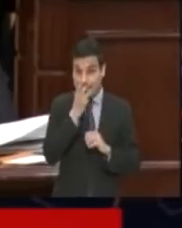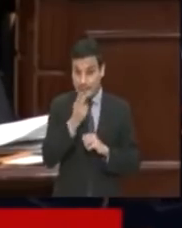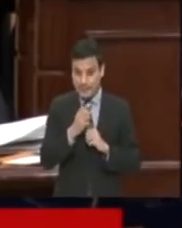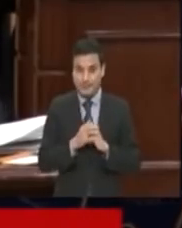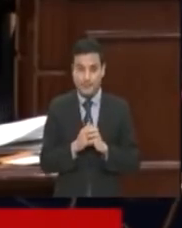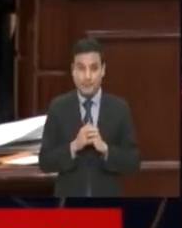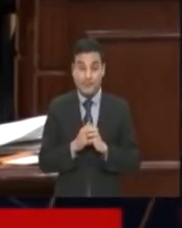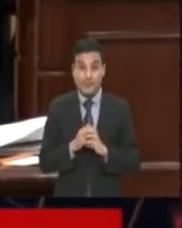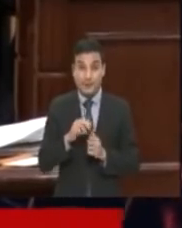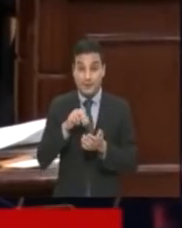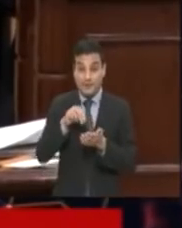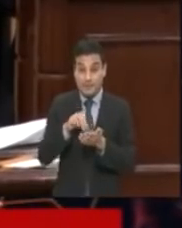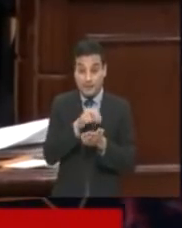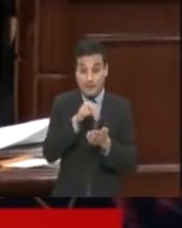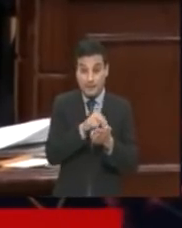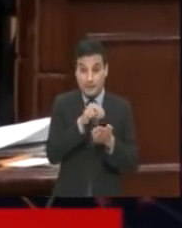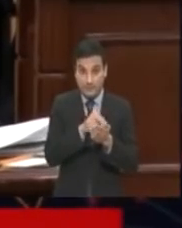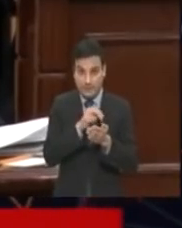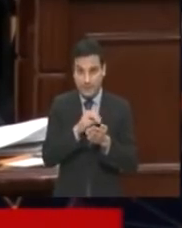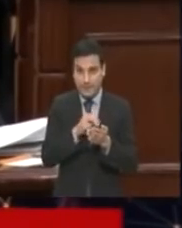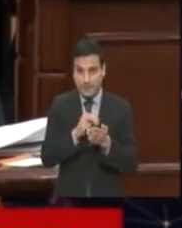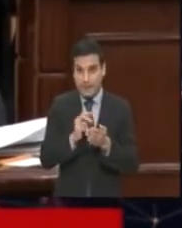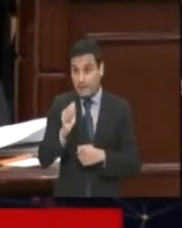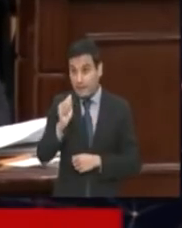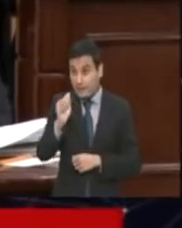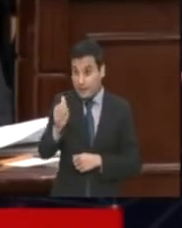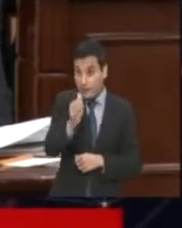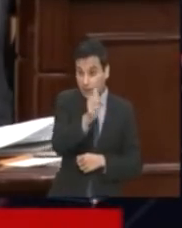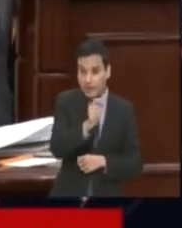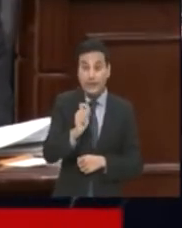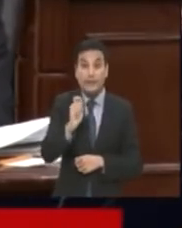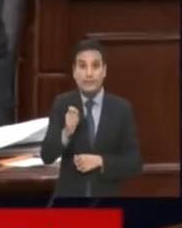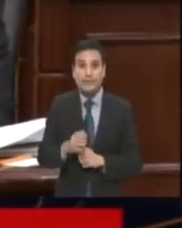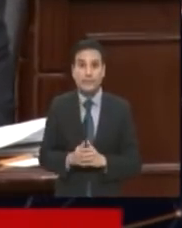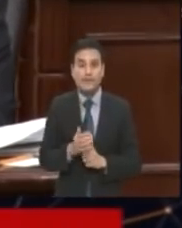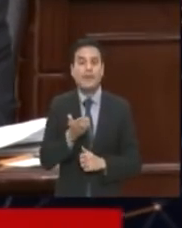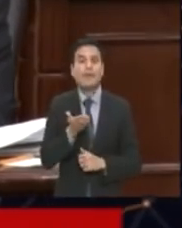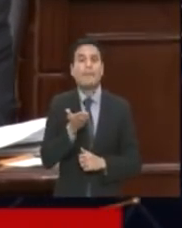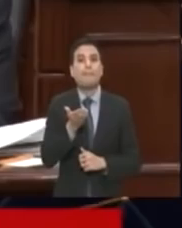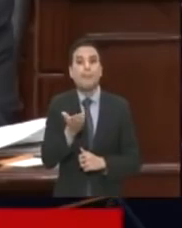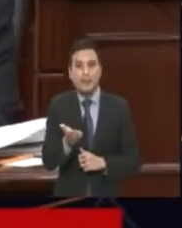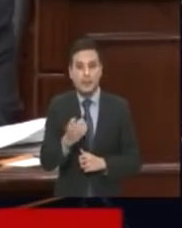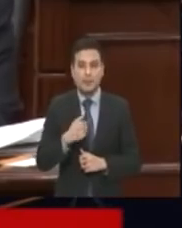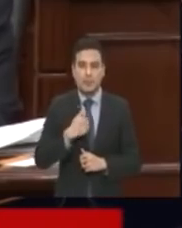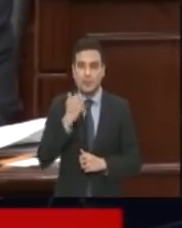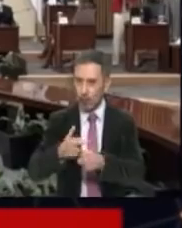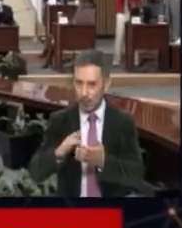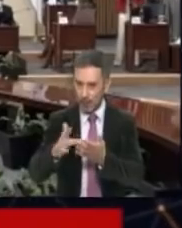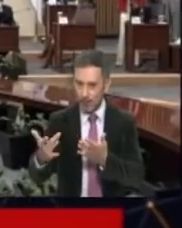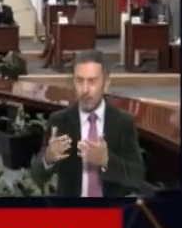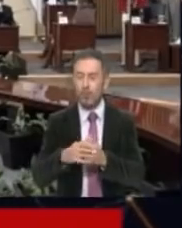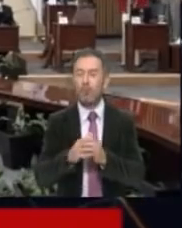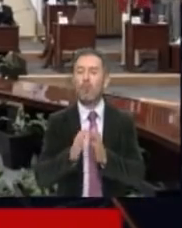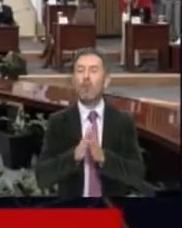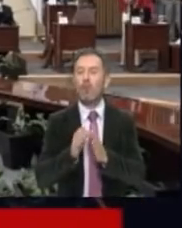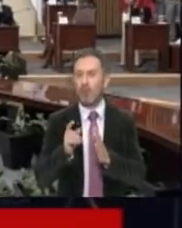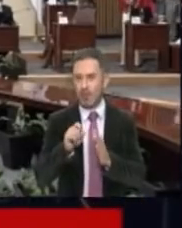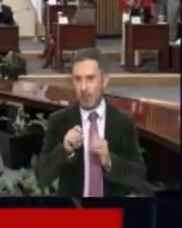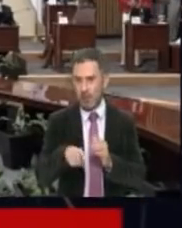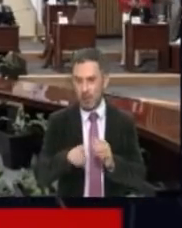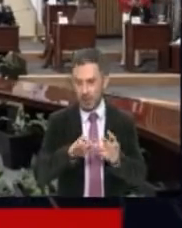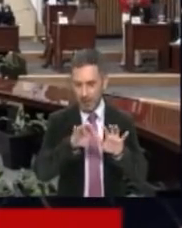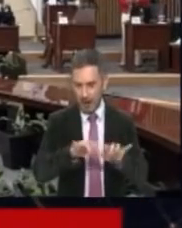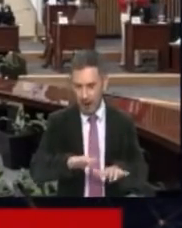puede ahorrar en esto que para el consejero, según entendí, le parecía